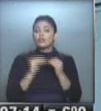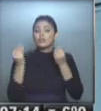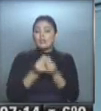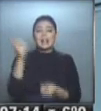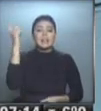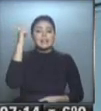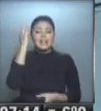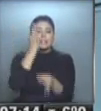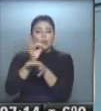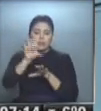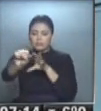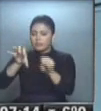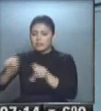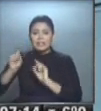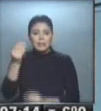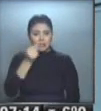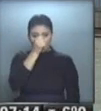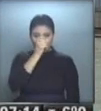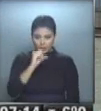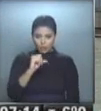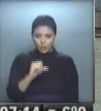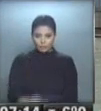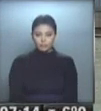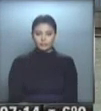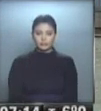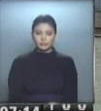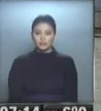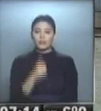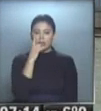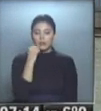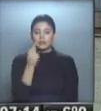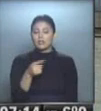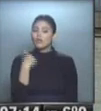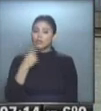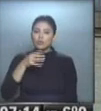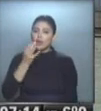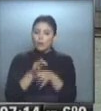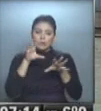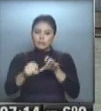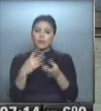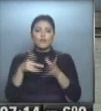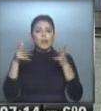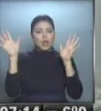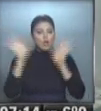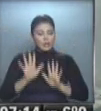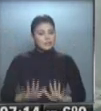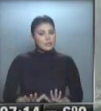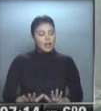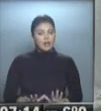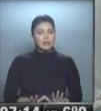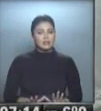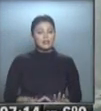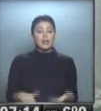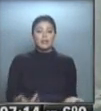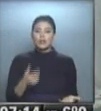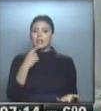colegios tomados también durante el fin de semana. La verdad es que la toma la venimos manejando con bastante organización. Esto